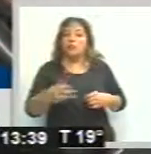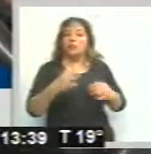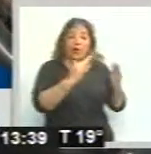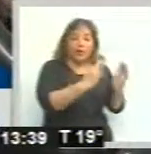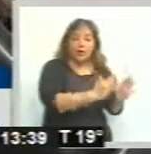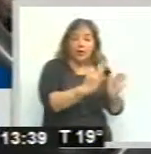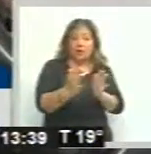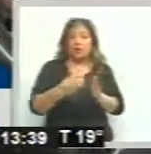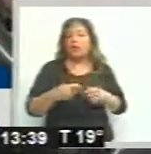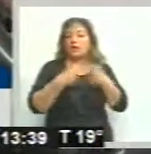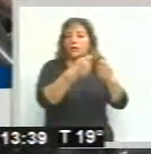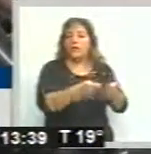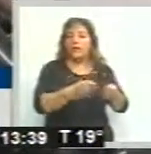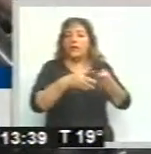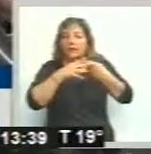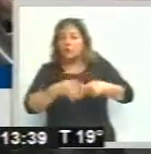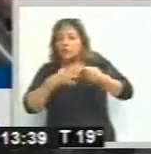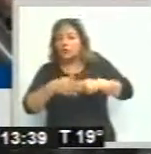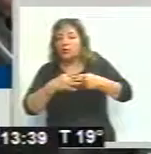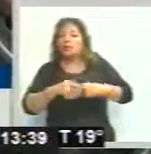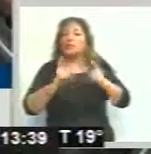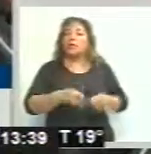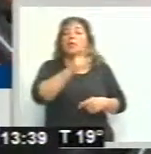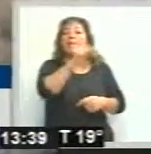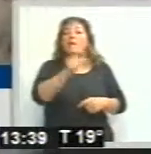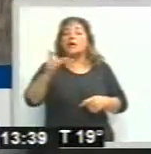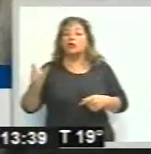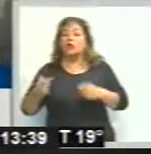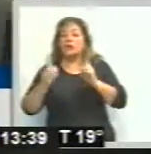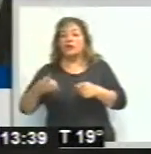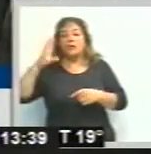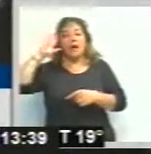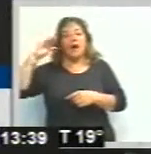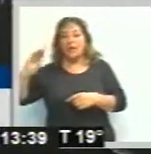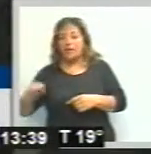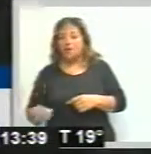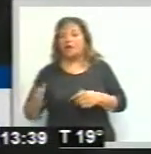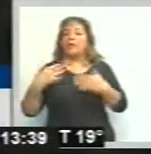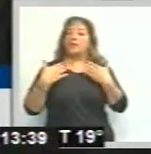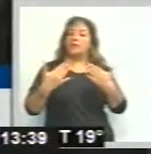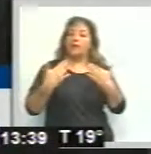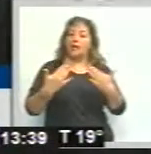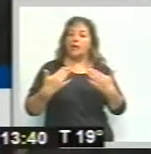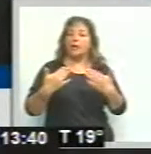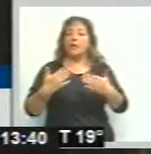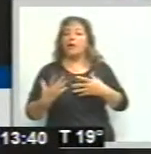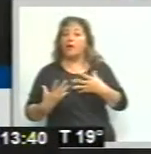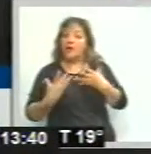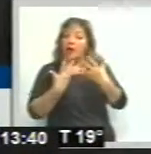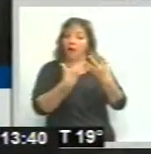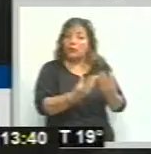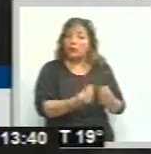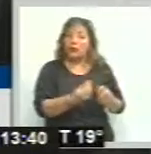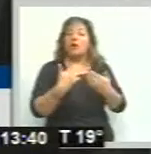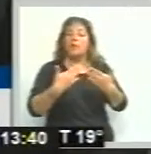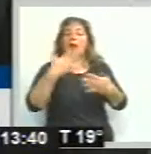del equipamiento necesario, como así también del recurso humano calificado y capacitado para que pueda brindar y se pueda